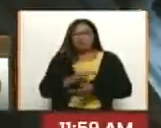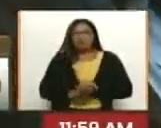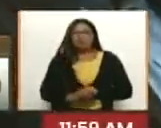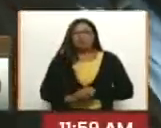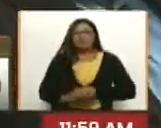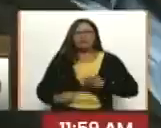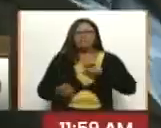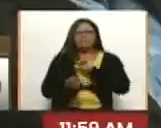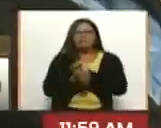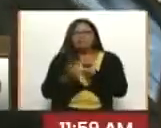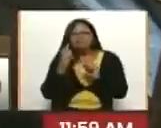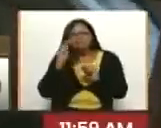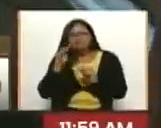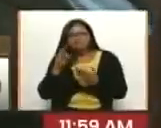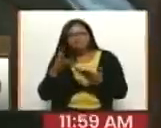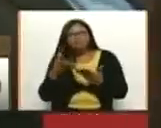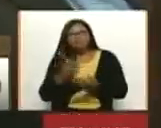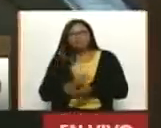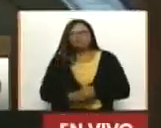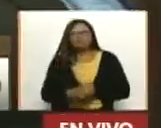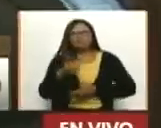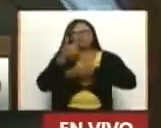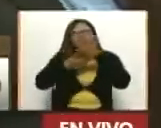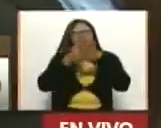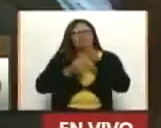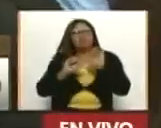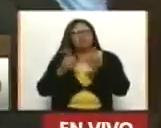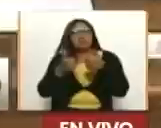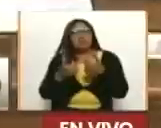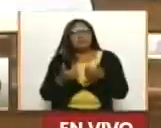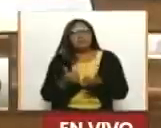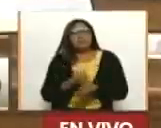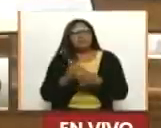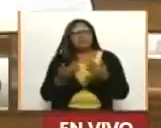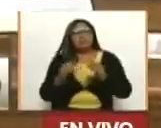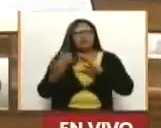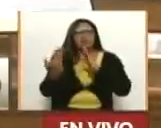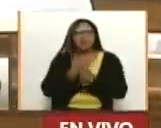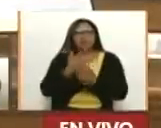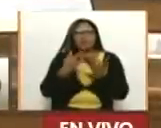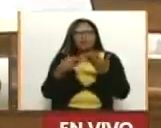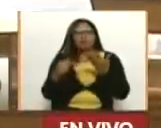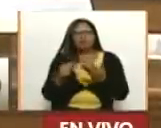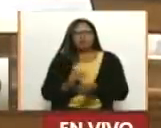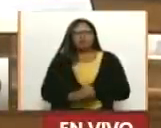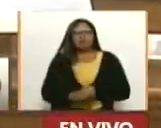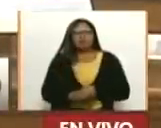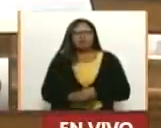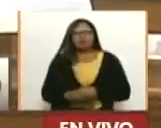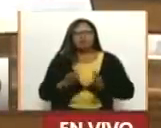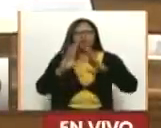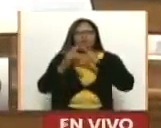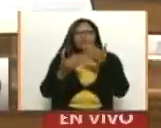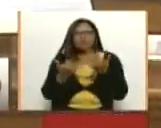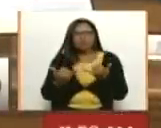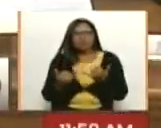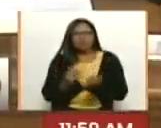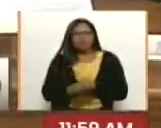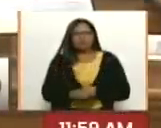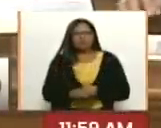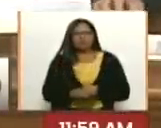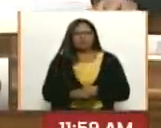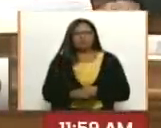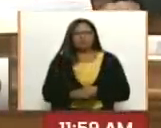emprendido una lucha contra los delitos de corrupción, contra los delitos de tráfico